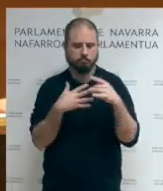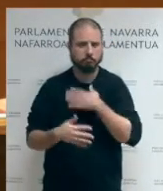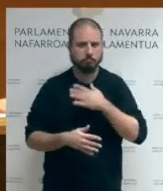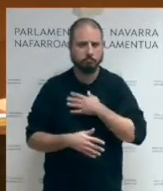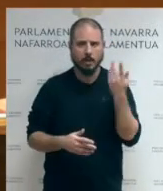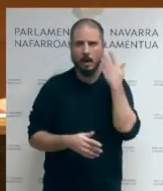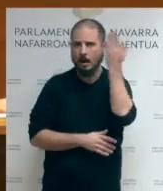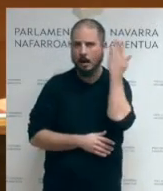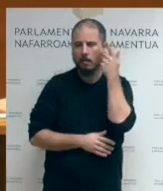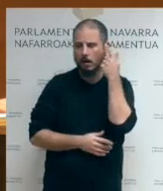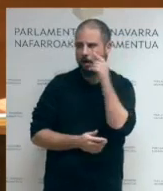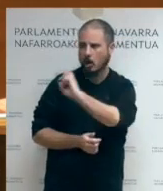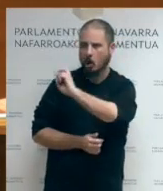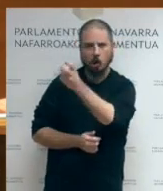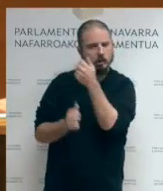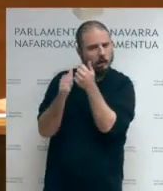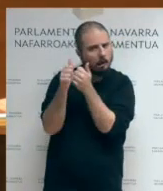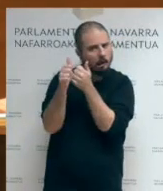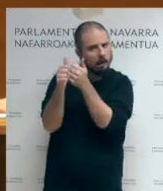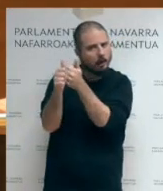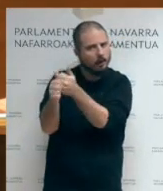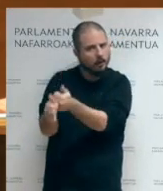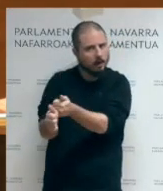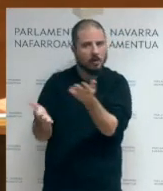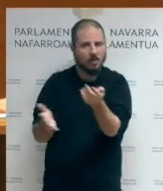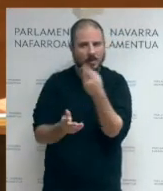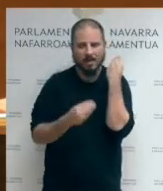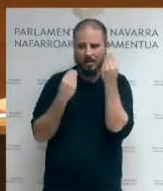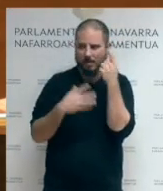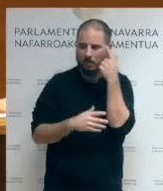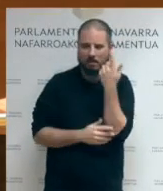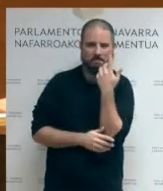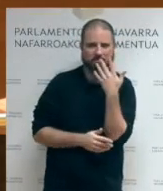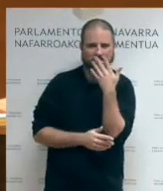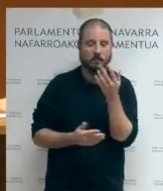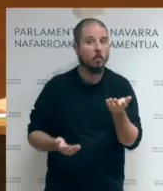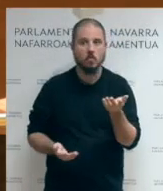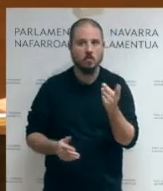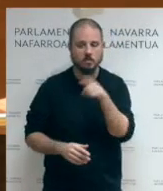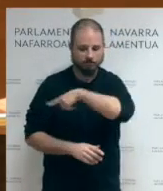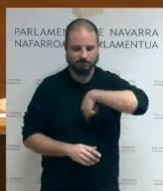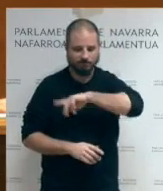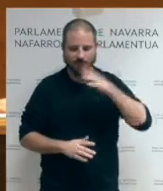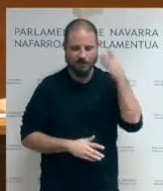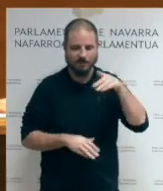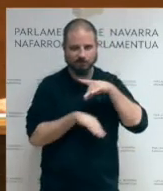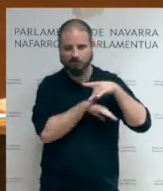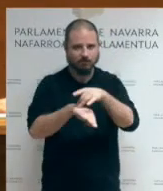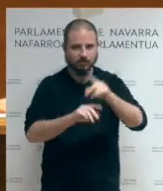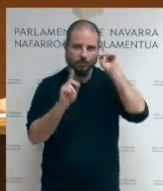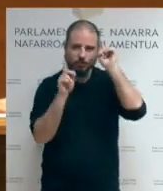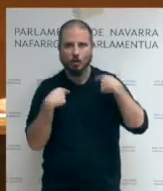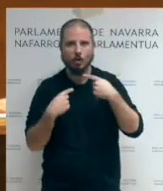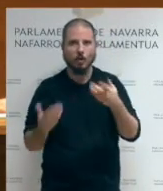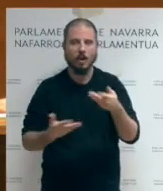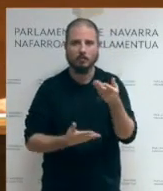seguir la estela de otros ni actuar con complejos. Lo que tiene que hacer es marcar su propio camino. Lo tiene que hacer y lo puede hacer